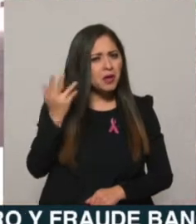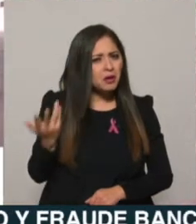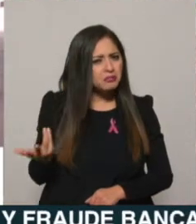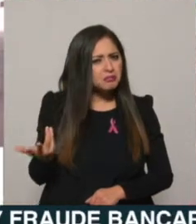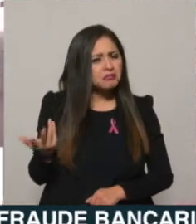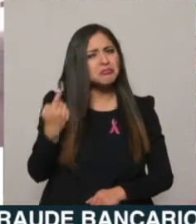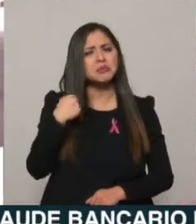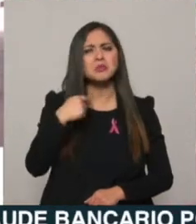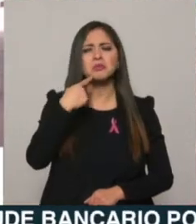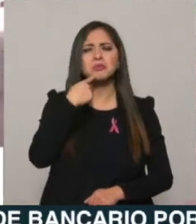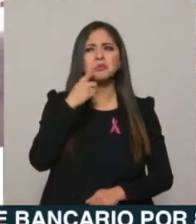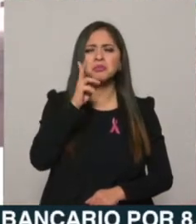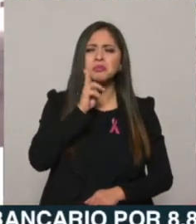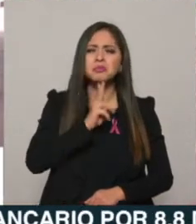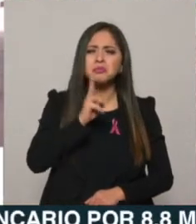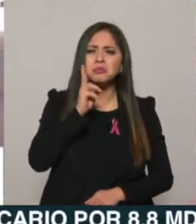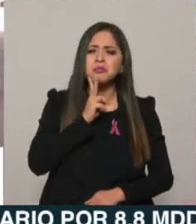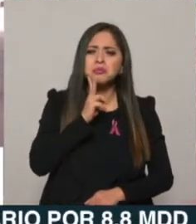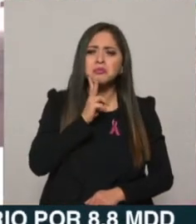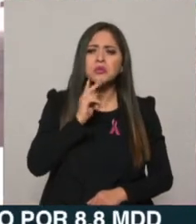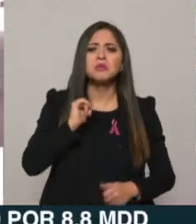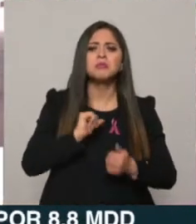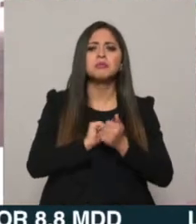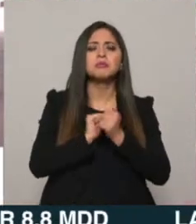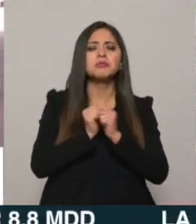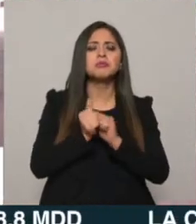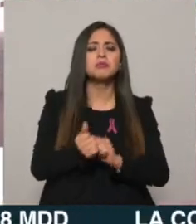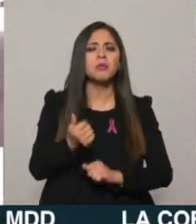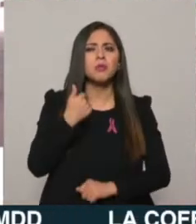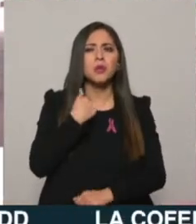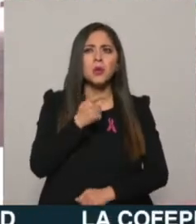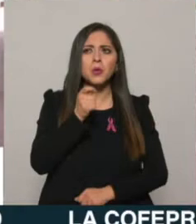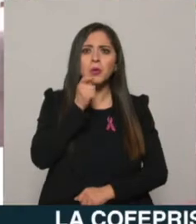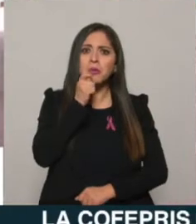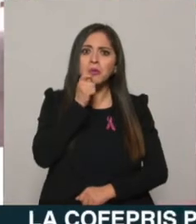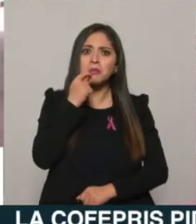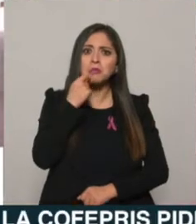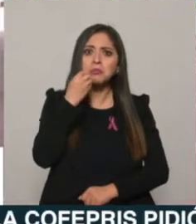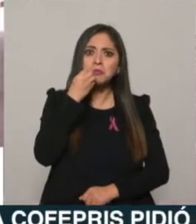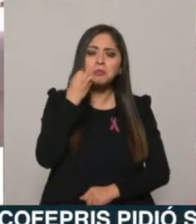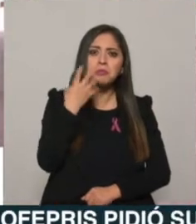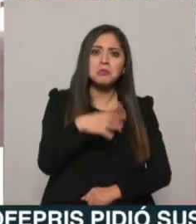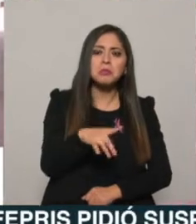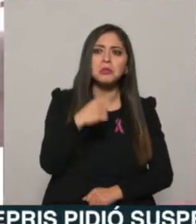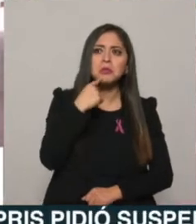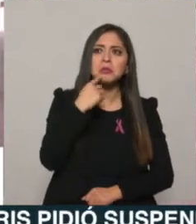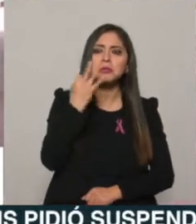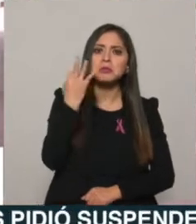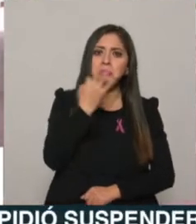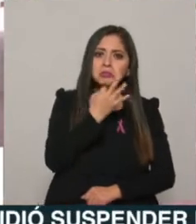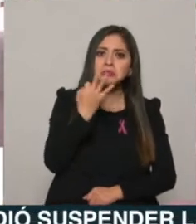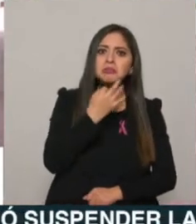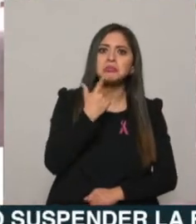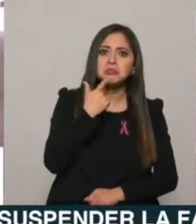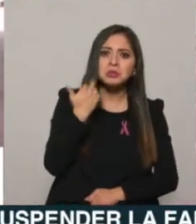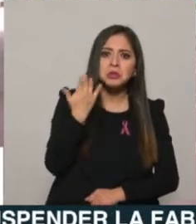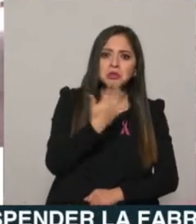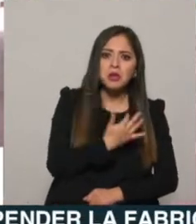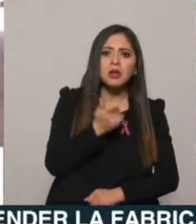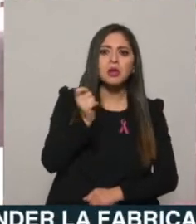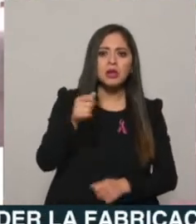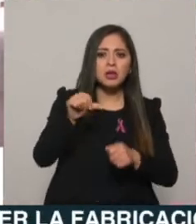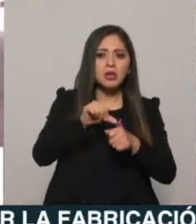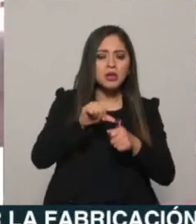equipo y fue maravilloso, ¿no? O sea, cuando lo probé me encantó el sabor. Ese líquido